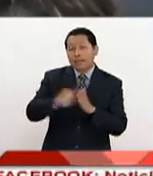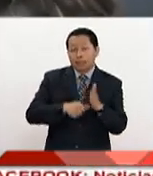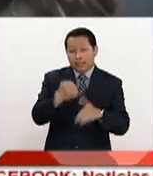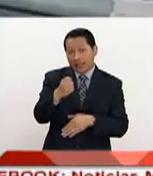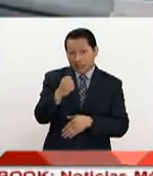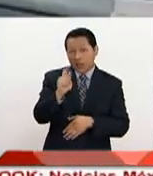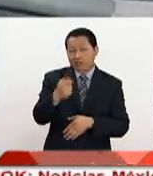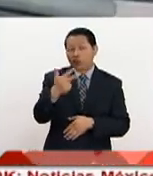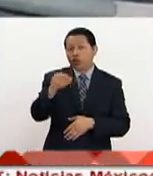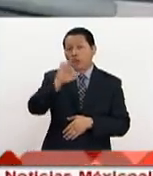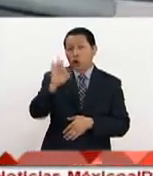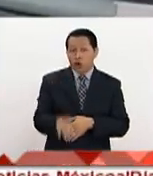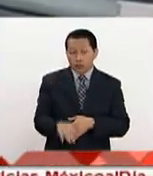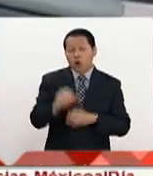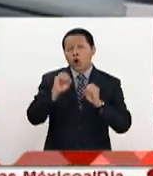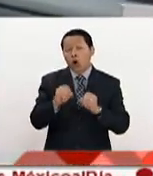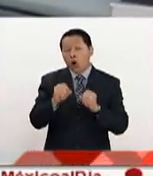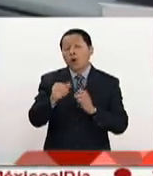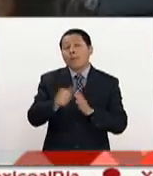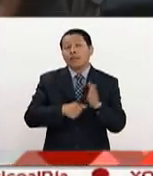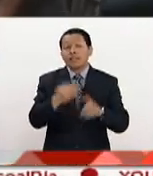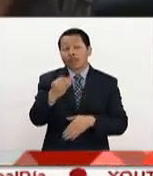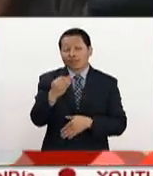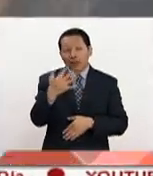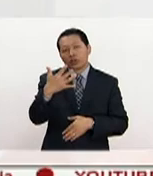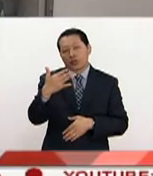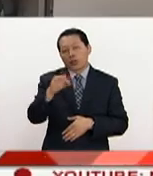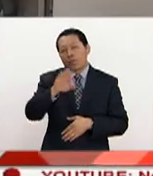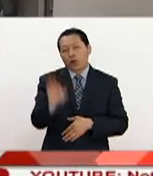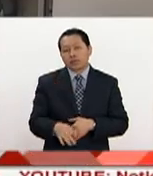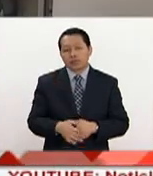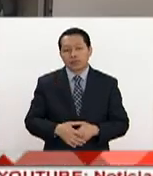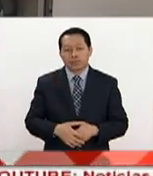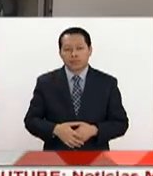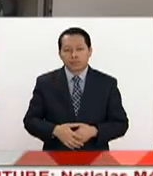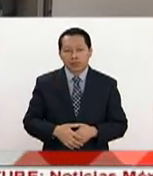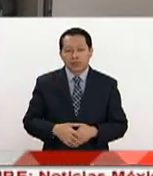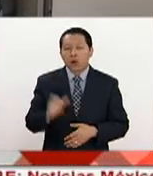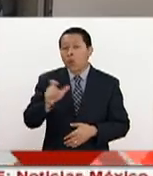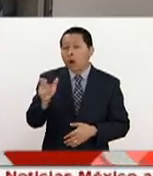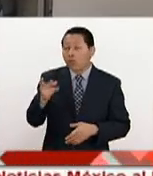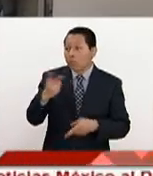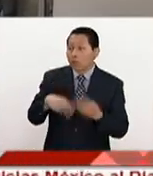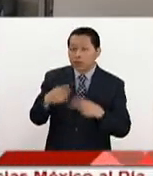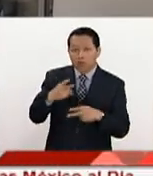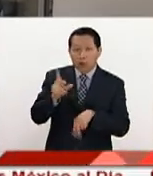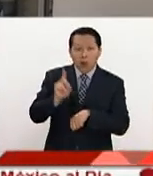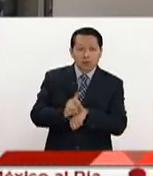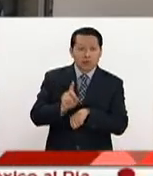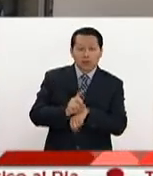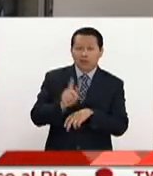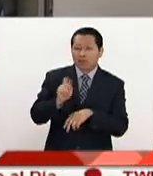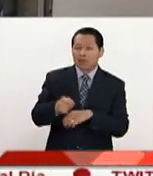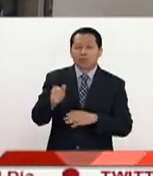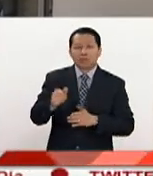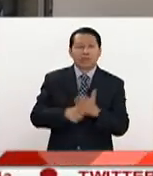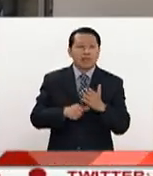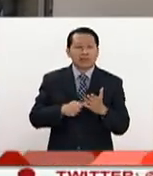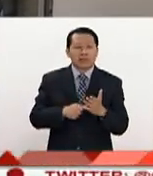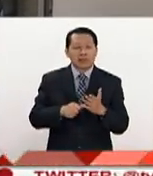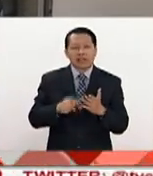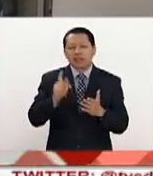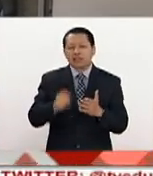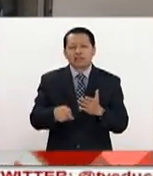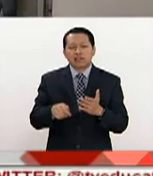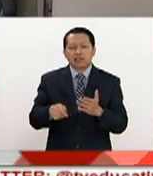de 8% o durante el mes de febrero de 5%. Y cuando venimos estos días, o sea, el mes de